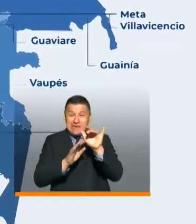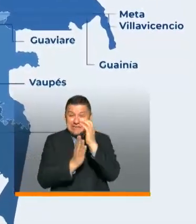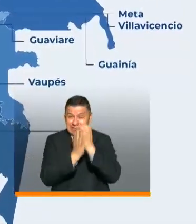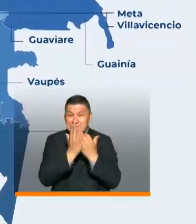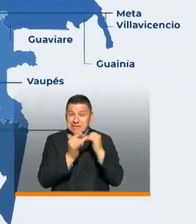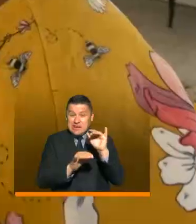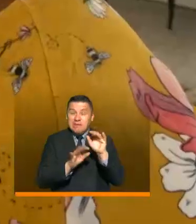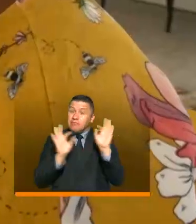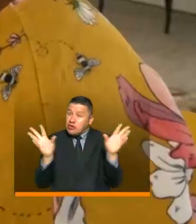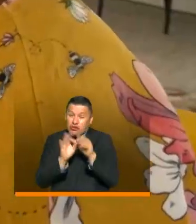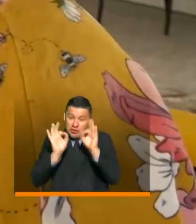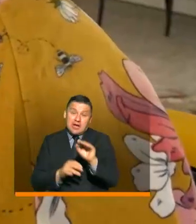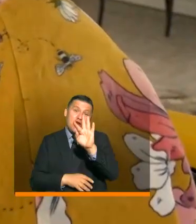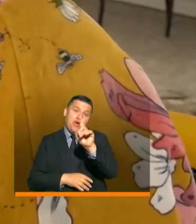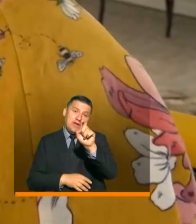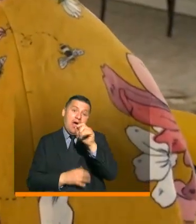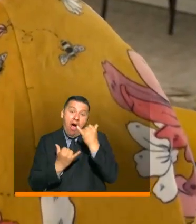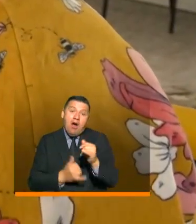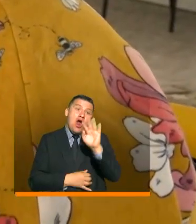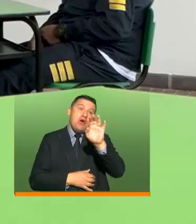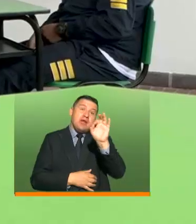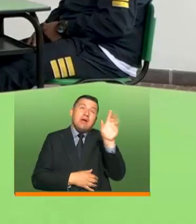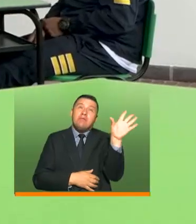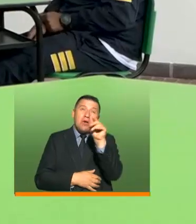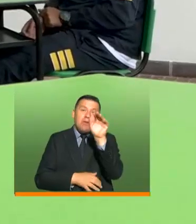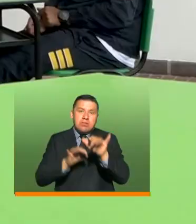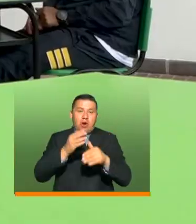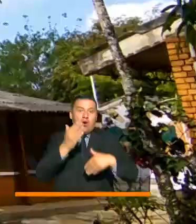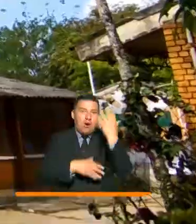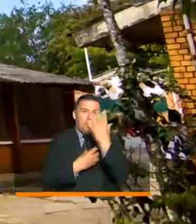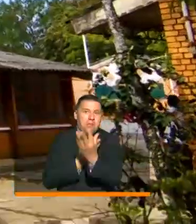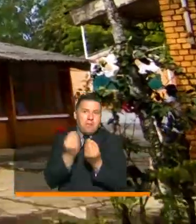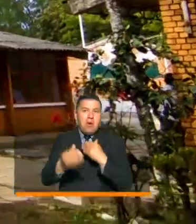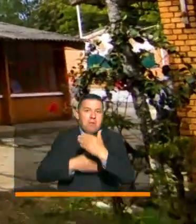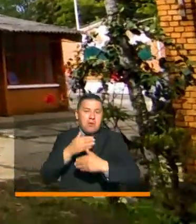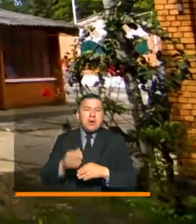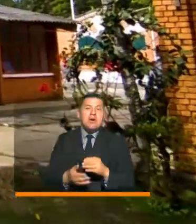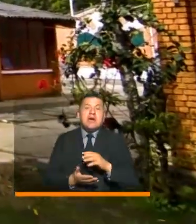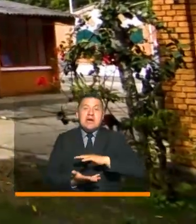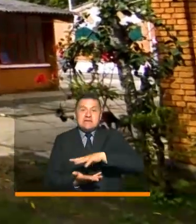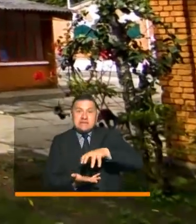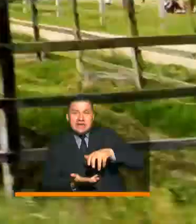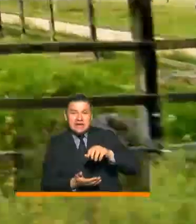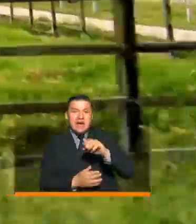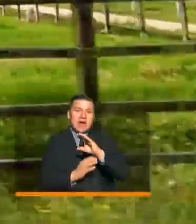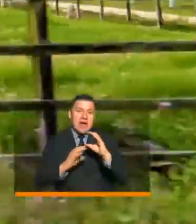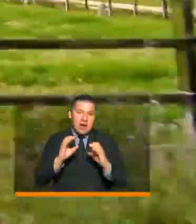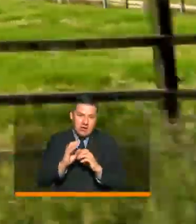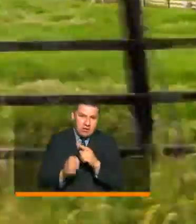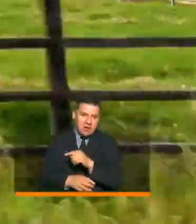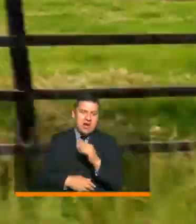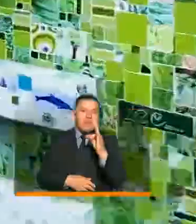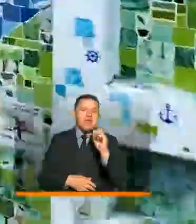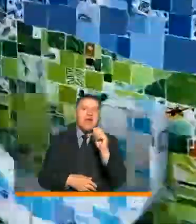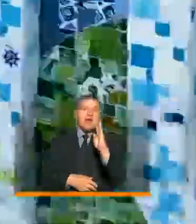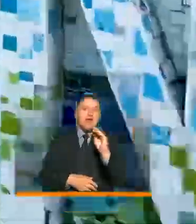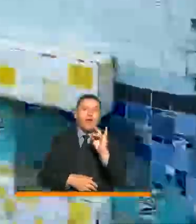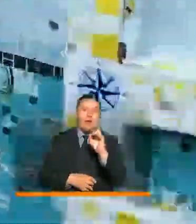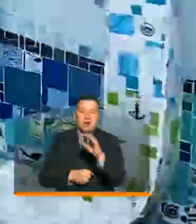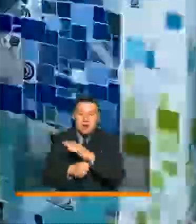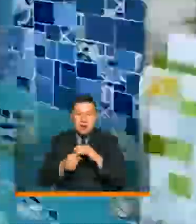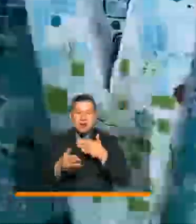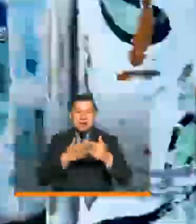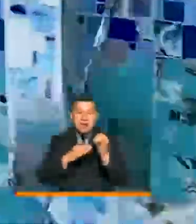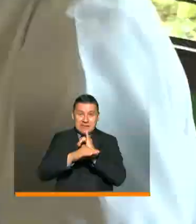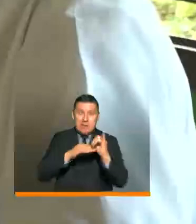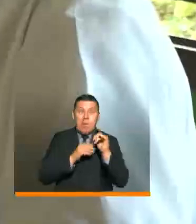certificadas equivalen al 97% que ya iniciaron el proceso. Santander de Quilichao en Cauca, Tabio en Cundinamarca y San